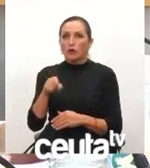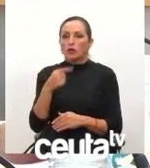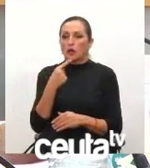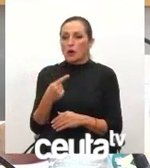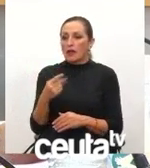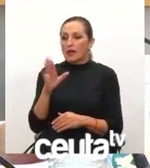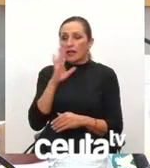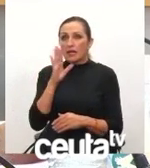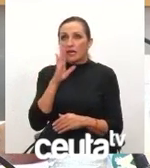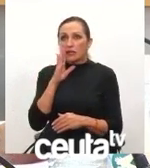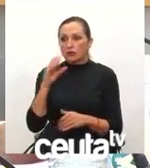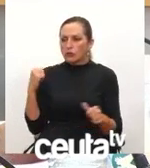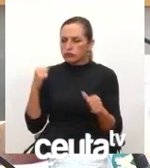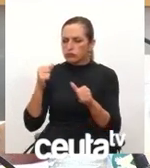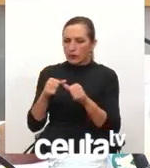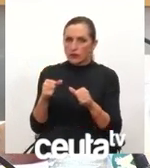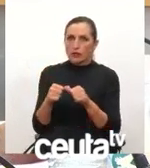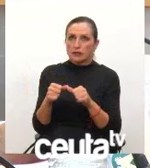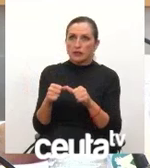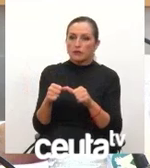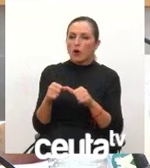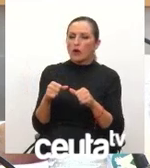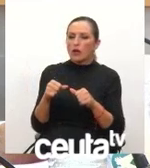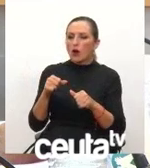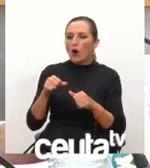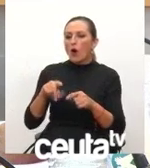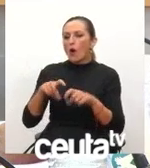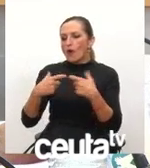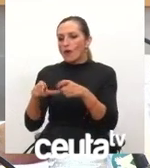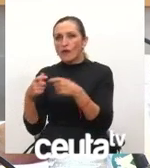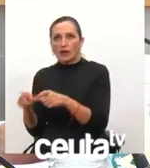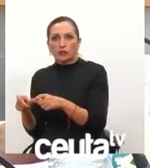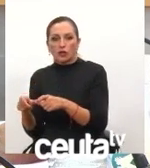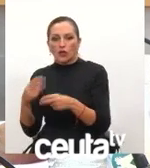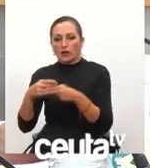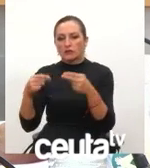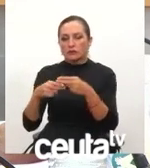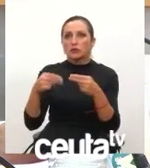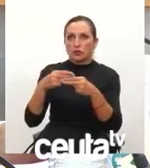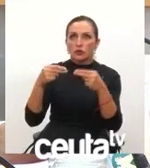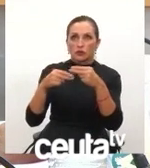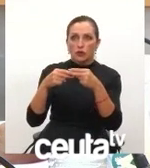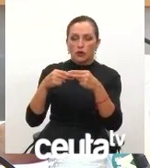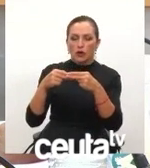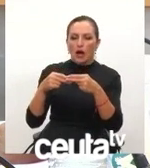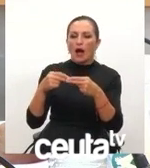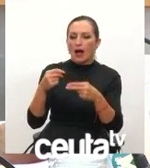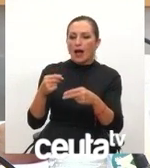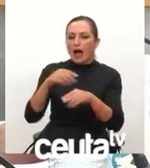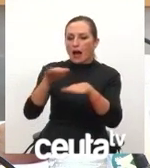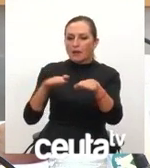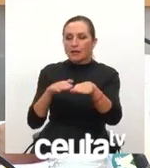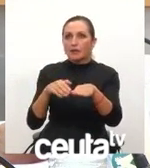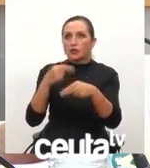manifestado, dado el paso del tiempo y los factores que ejercen influencia sobre la decisión de construir aparcamiento, el proyecto a fecha